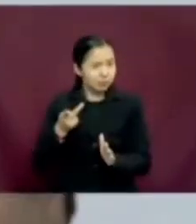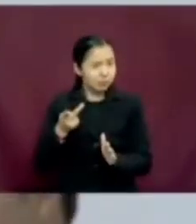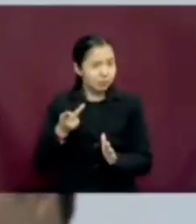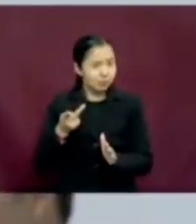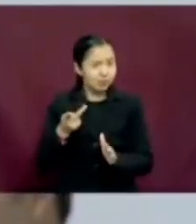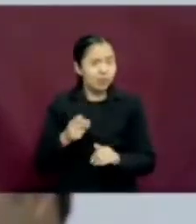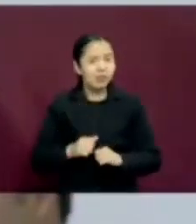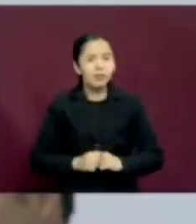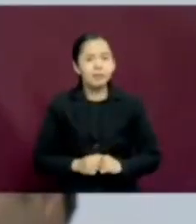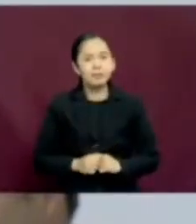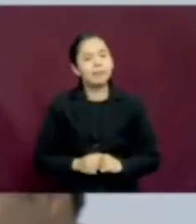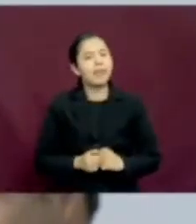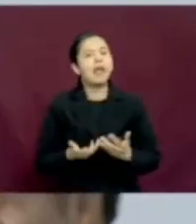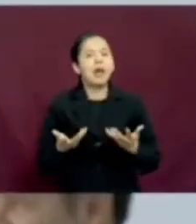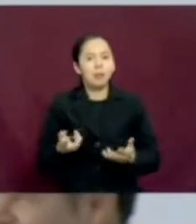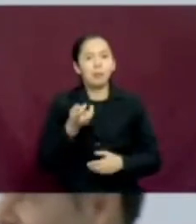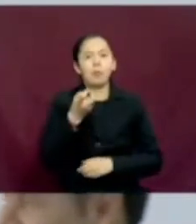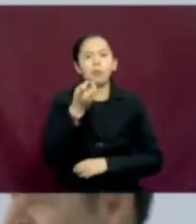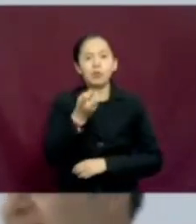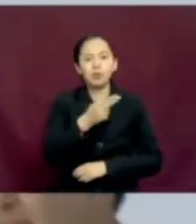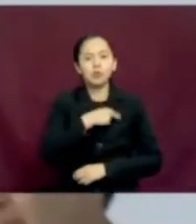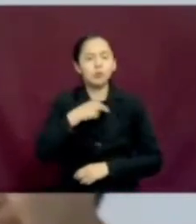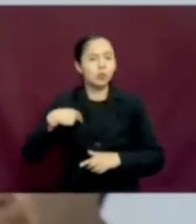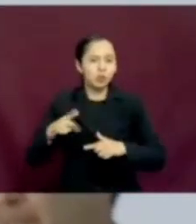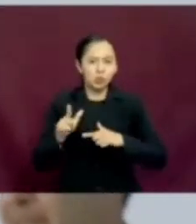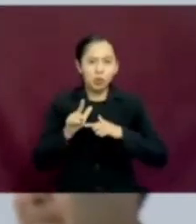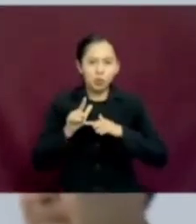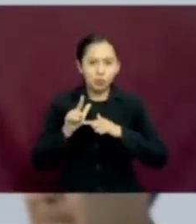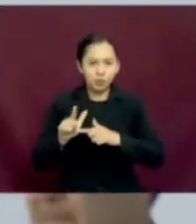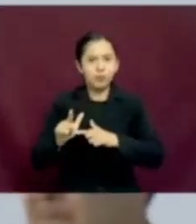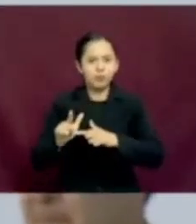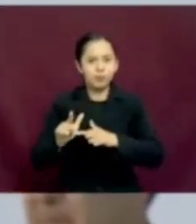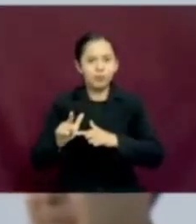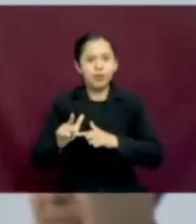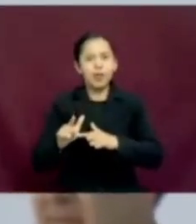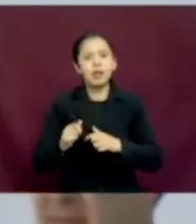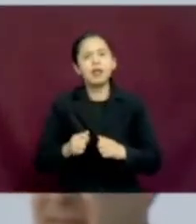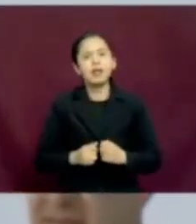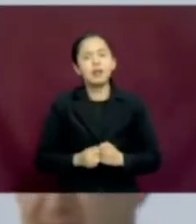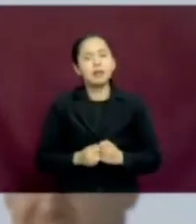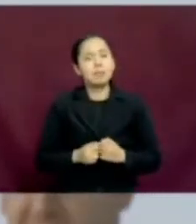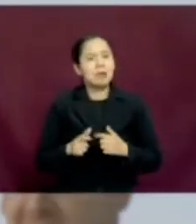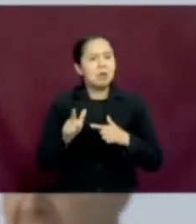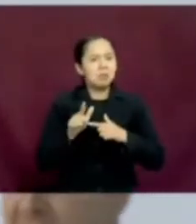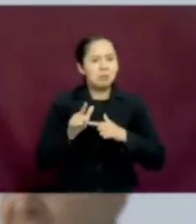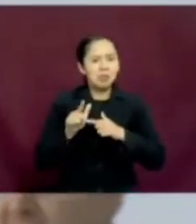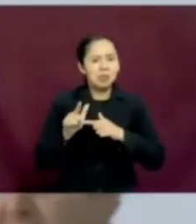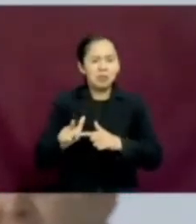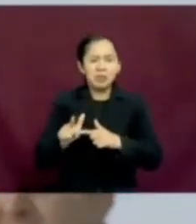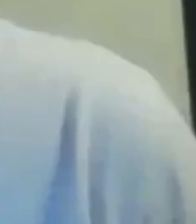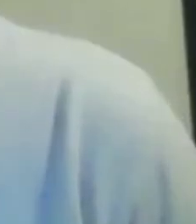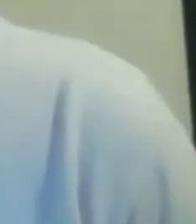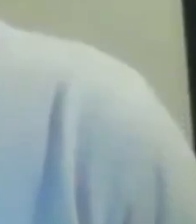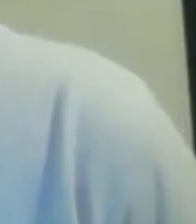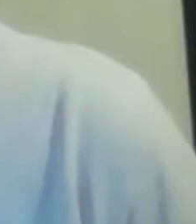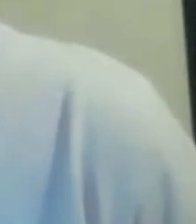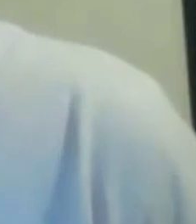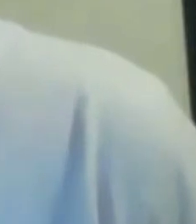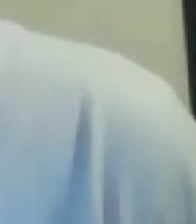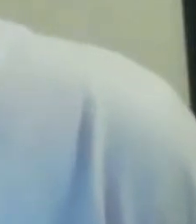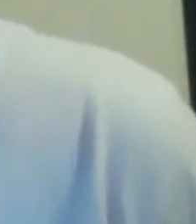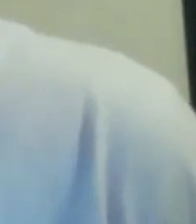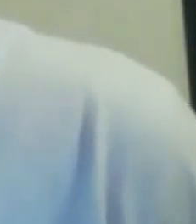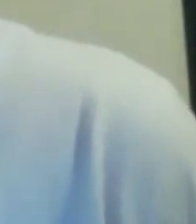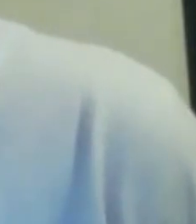Sería muy extenso revisar aquí los 100 puntos. Baste mencionar los concernientes al rubro